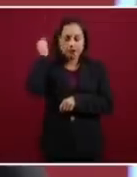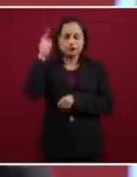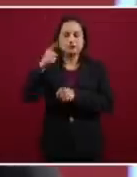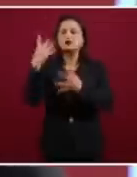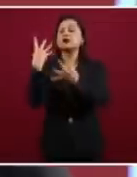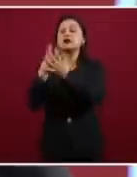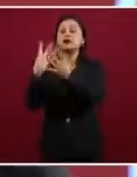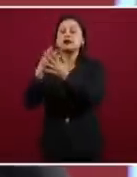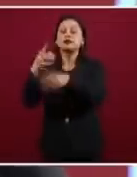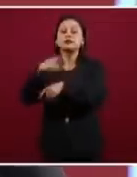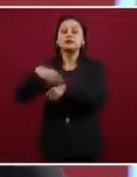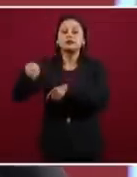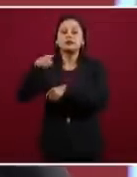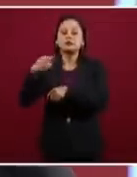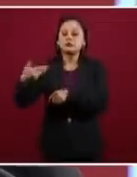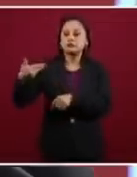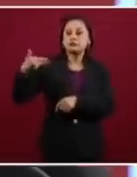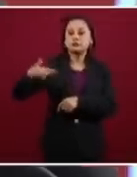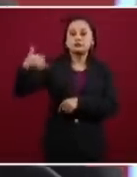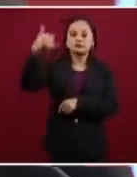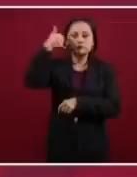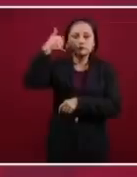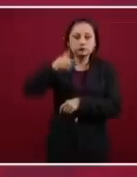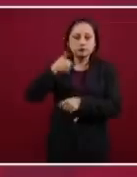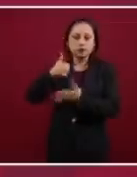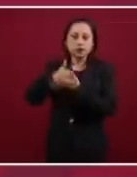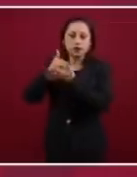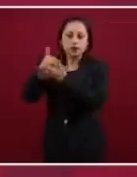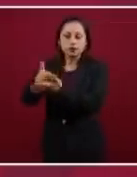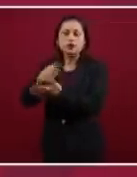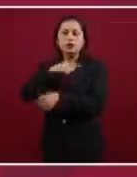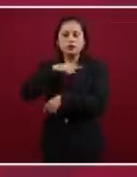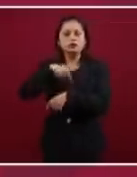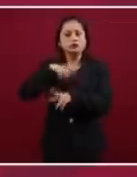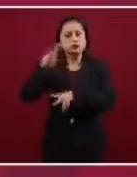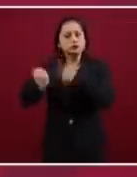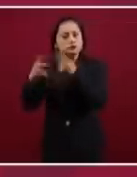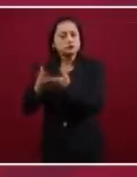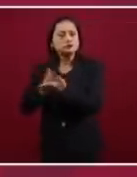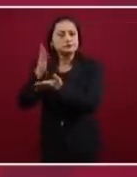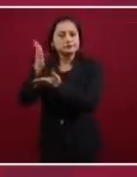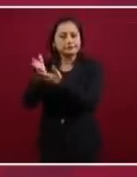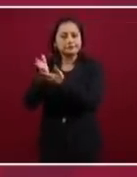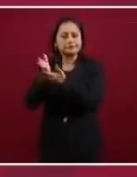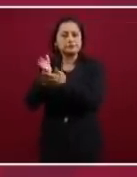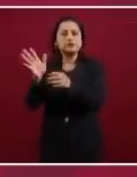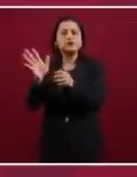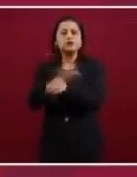ir porque con cuántos elementos cuentan